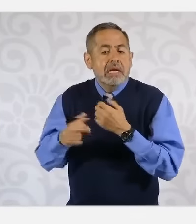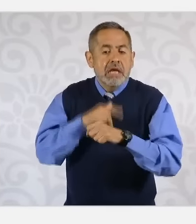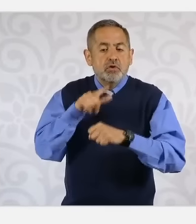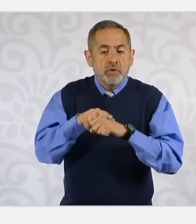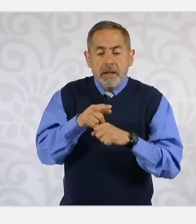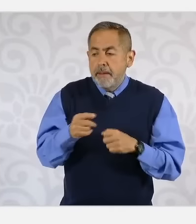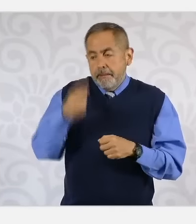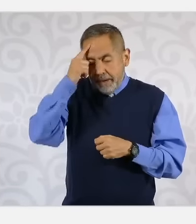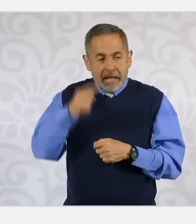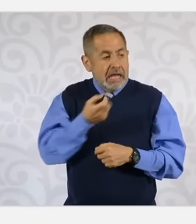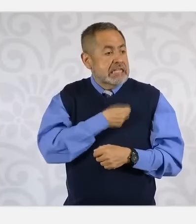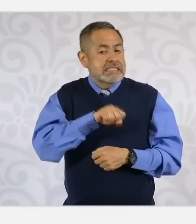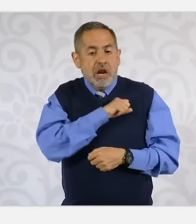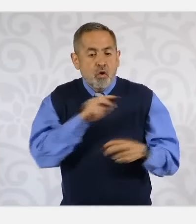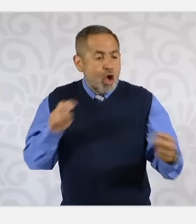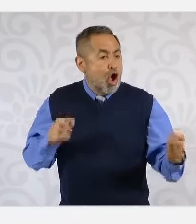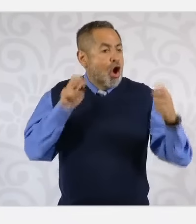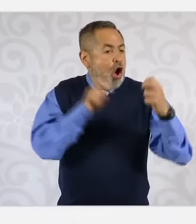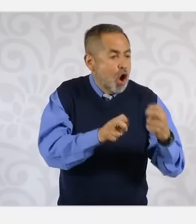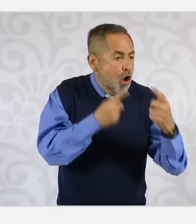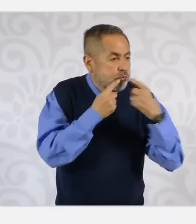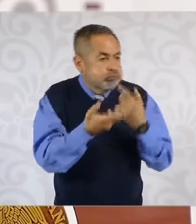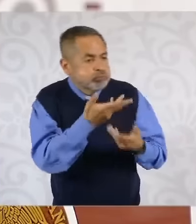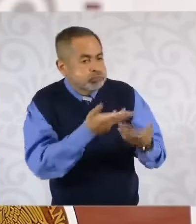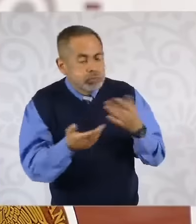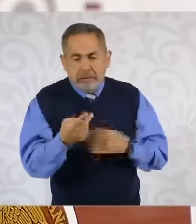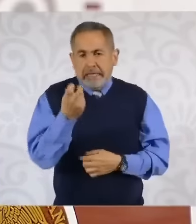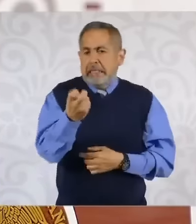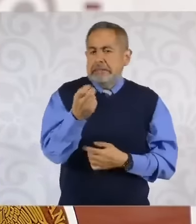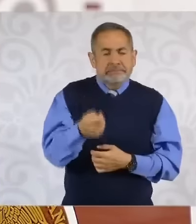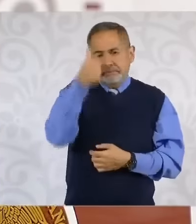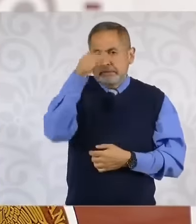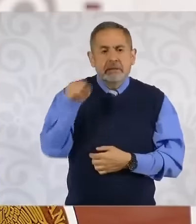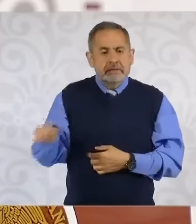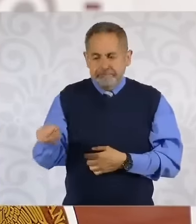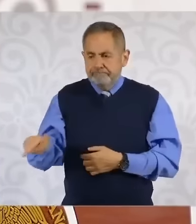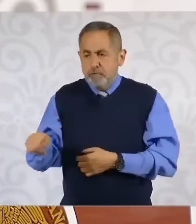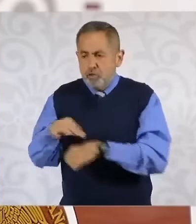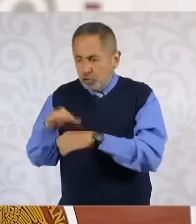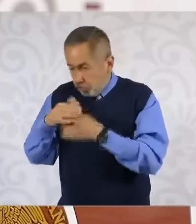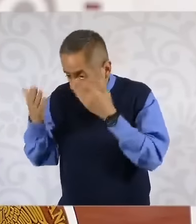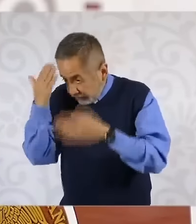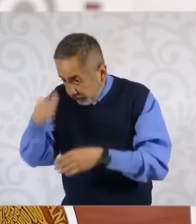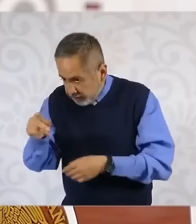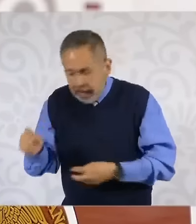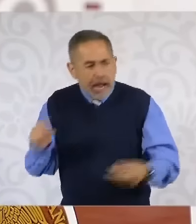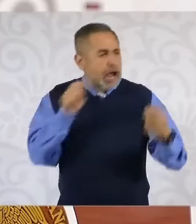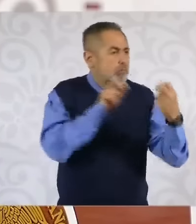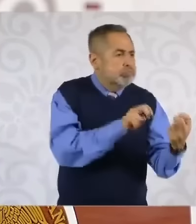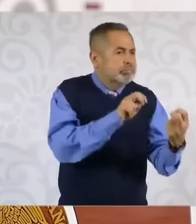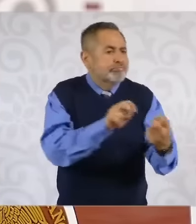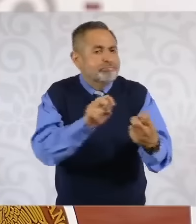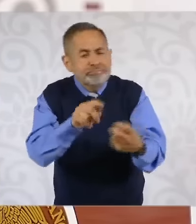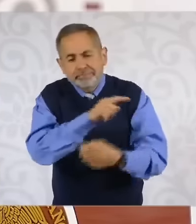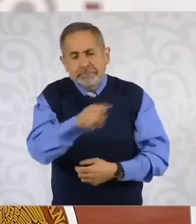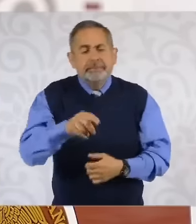Primaria de la Salud. Esto es importante señalar, fue un acuerdo que